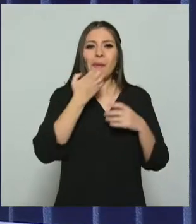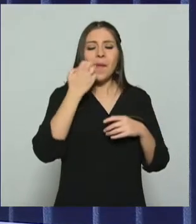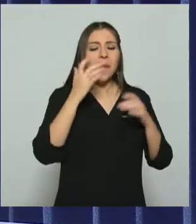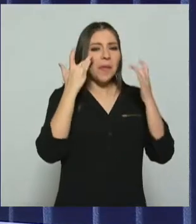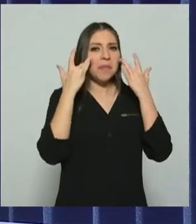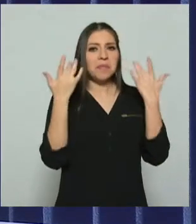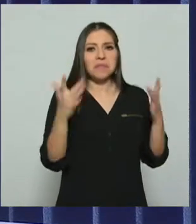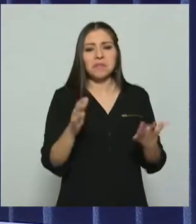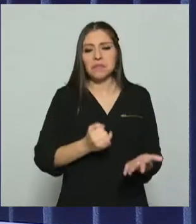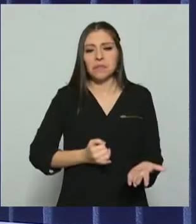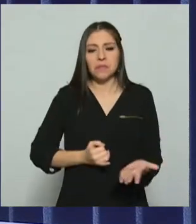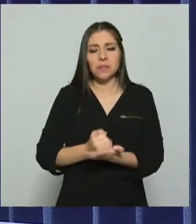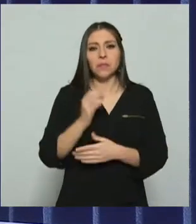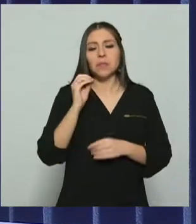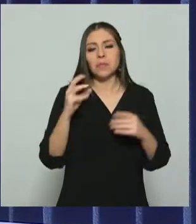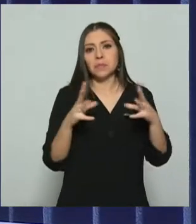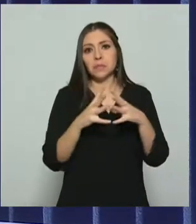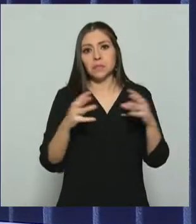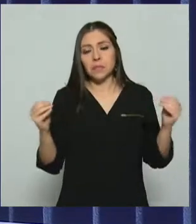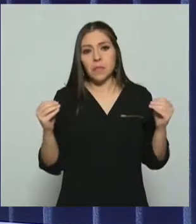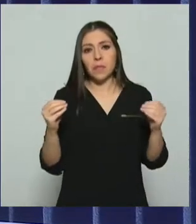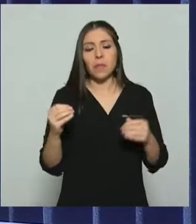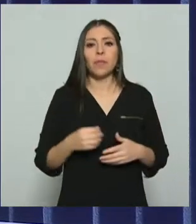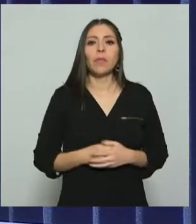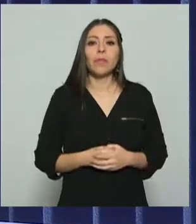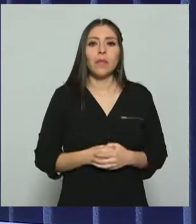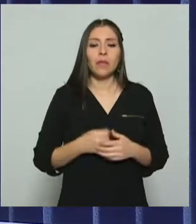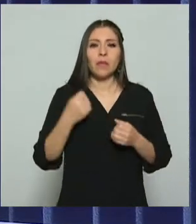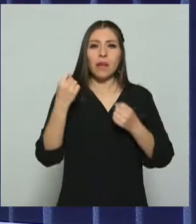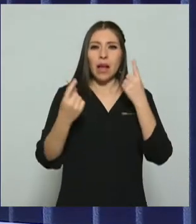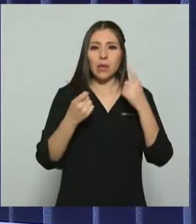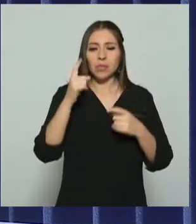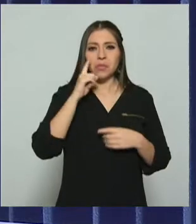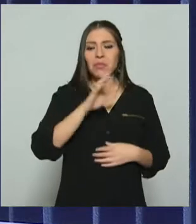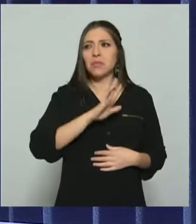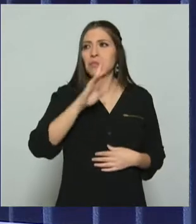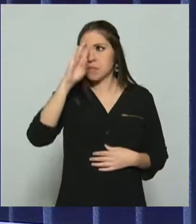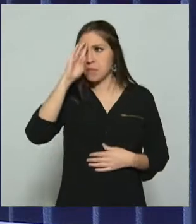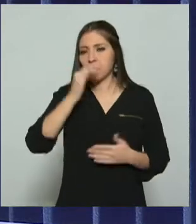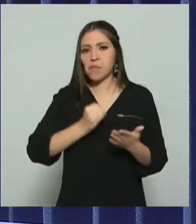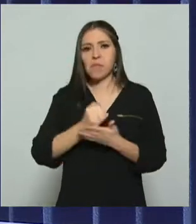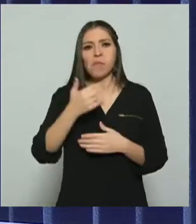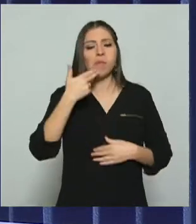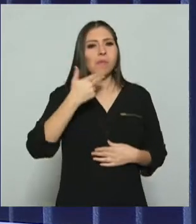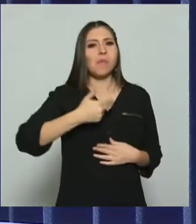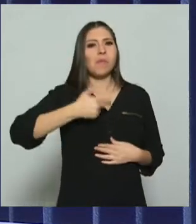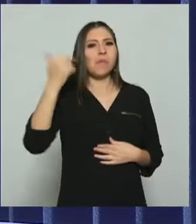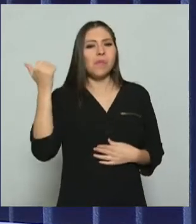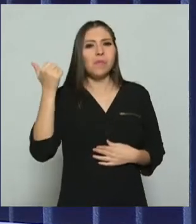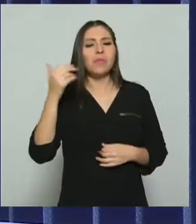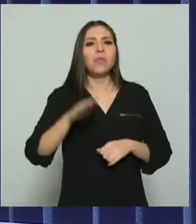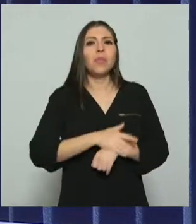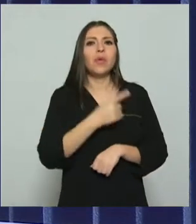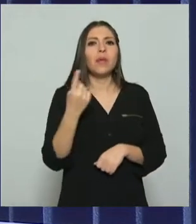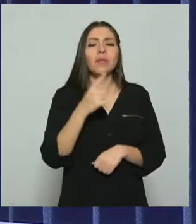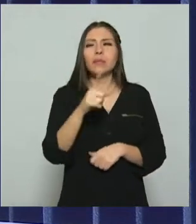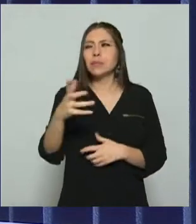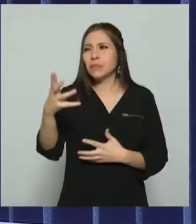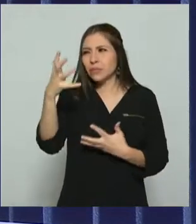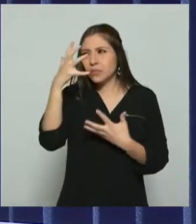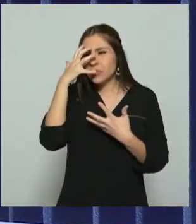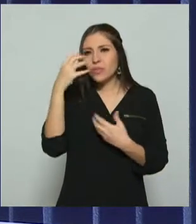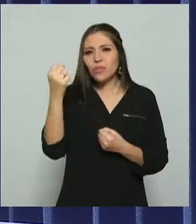y simplemente desaparecen. Algunas, ya hemos visto, se han quitado la vida. ¿Por qué? Por la sorna, por la burla y por la